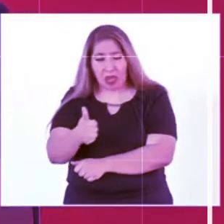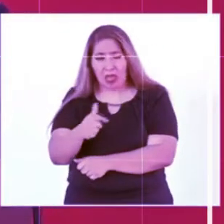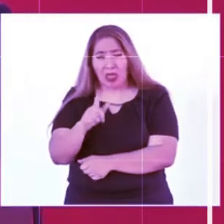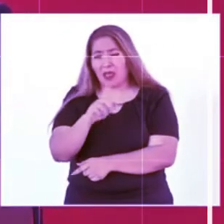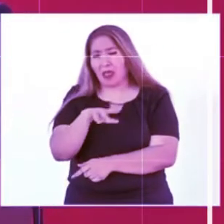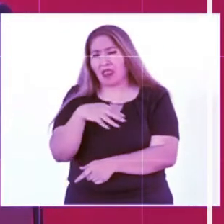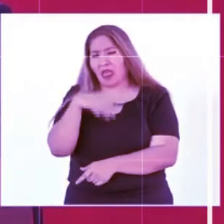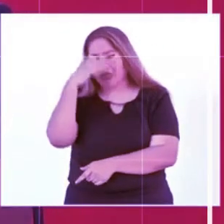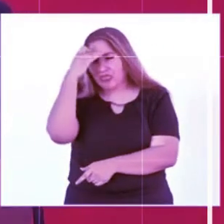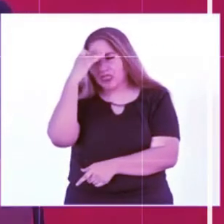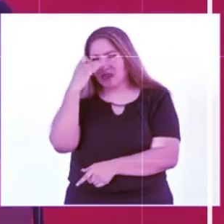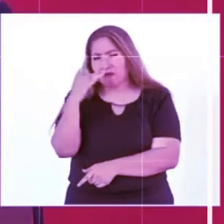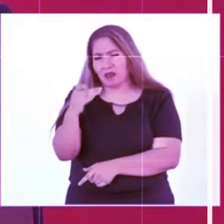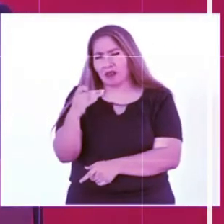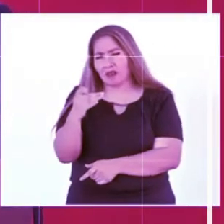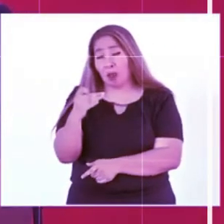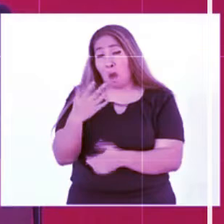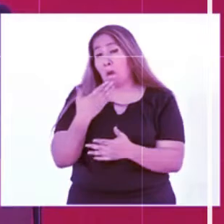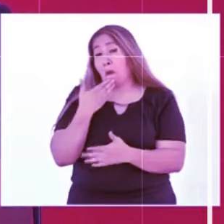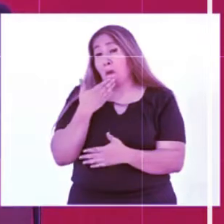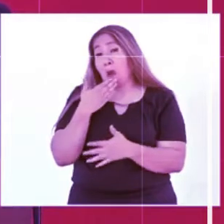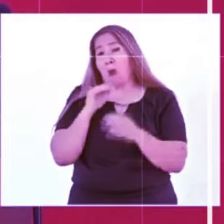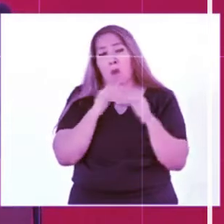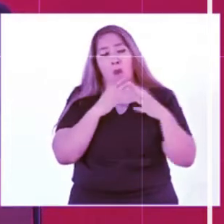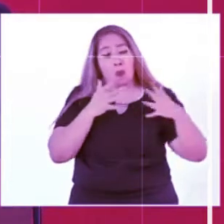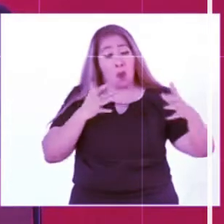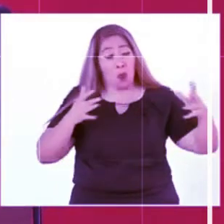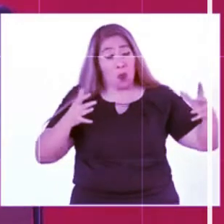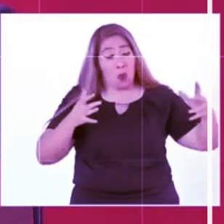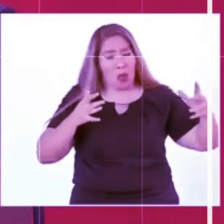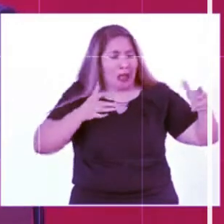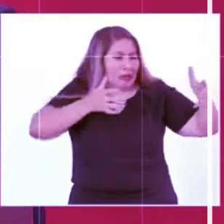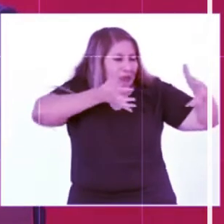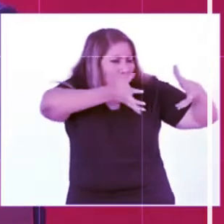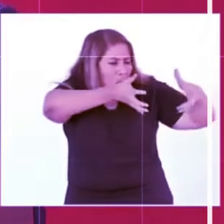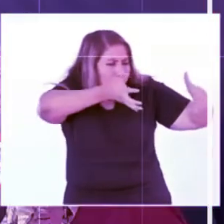registra tiempos de esplendor y grandeza,